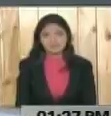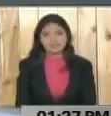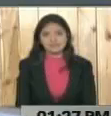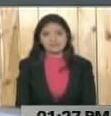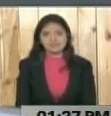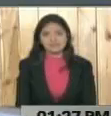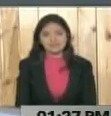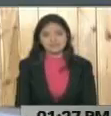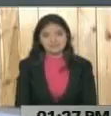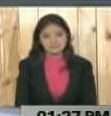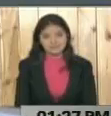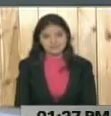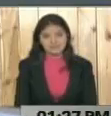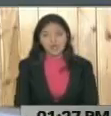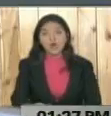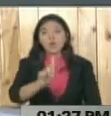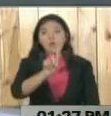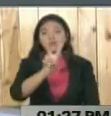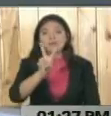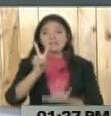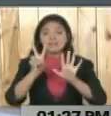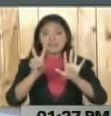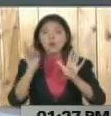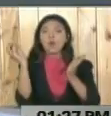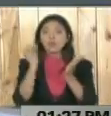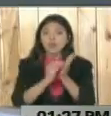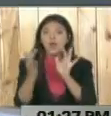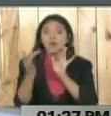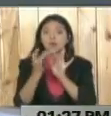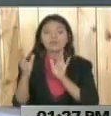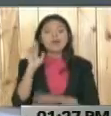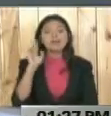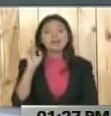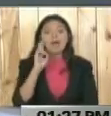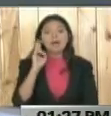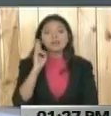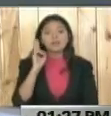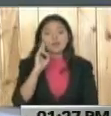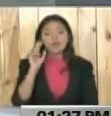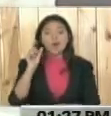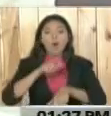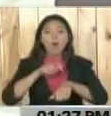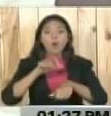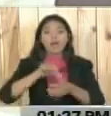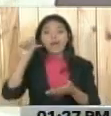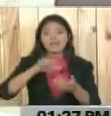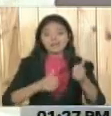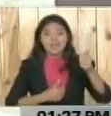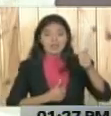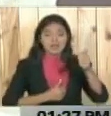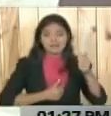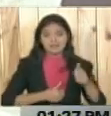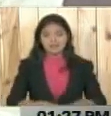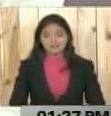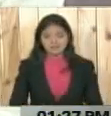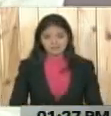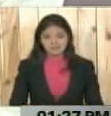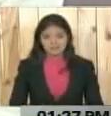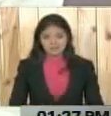Pero 1:27, volvemos nuevamente a Radio Miraflores, La Hora de la Salsa. Y los incomprendidos de hoy,